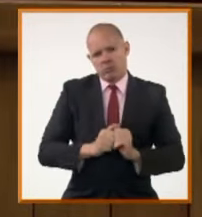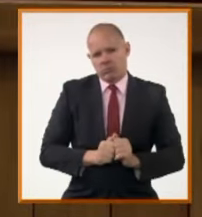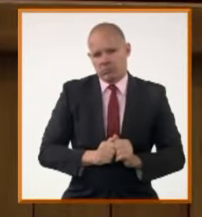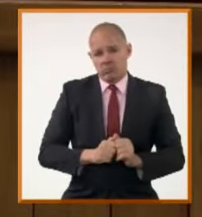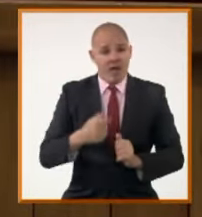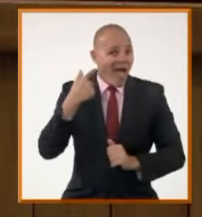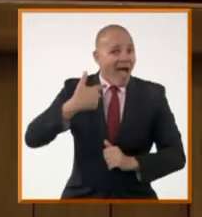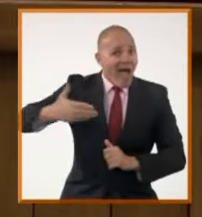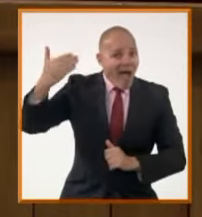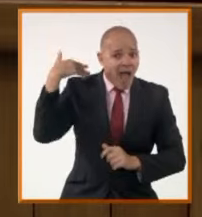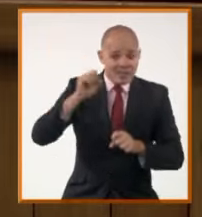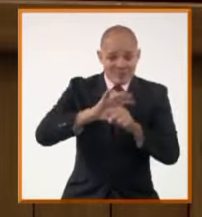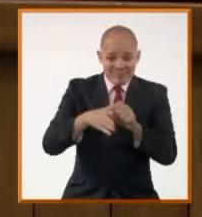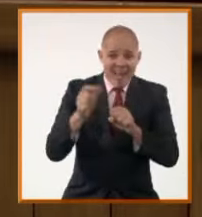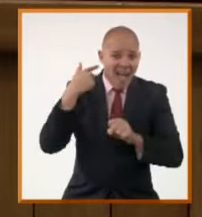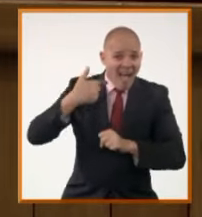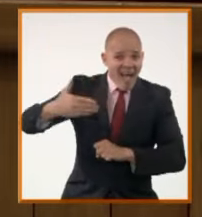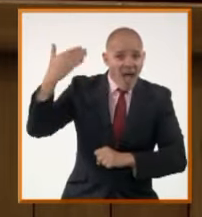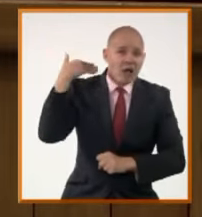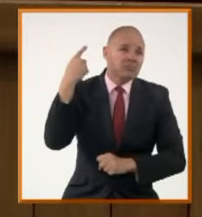turismo aquí en el año